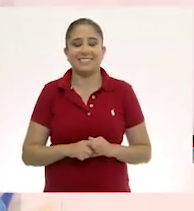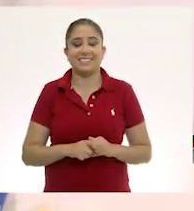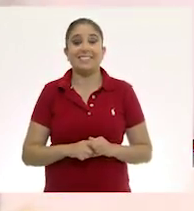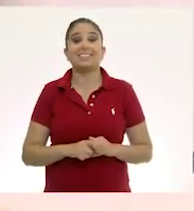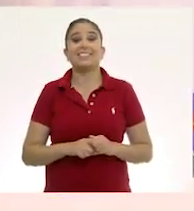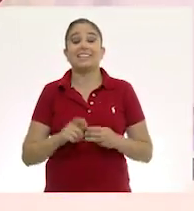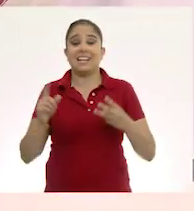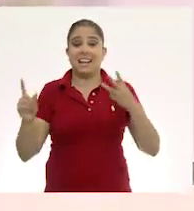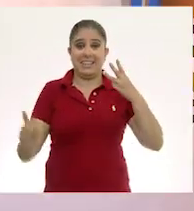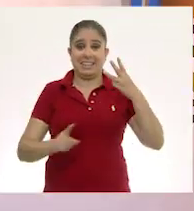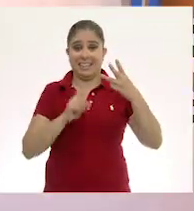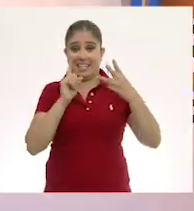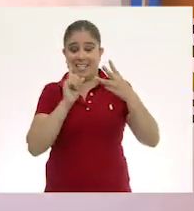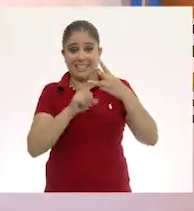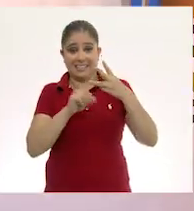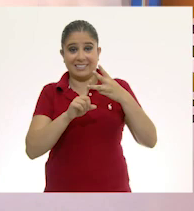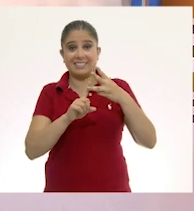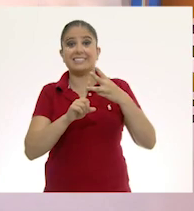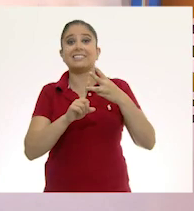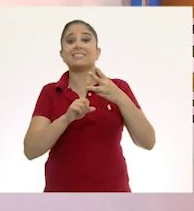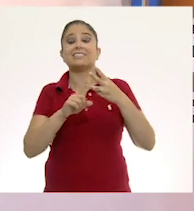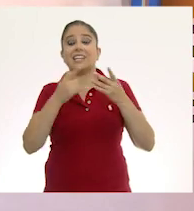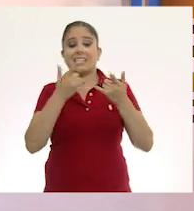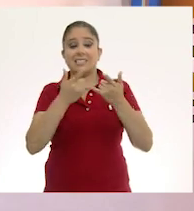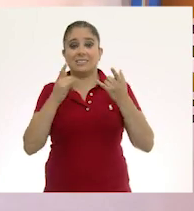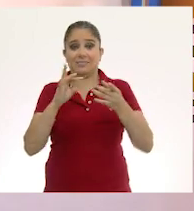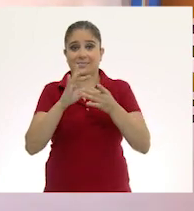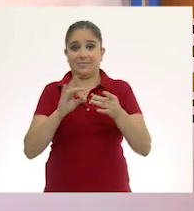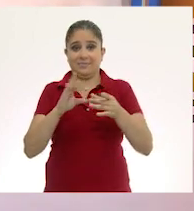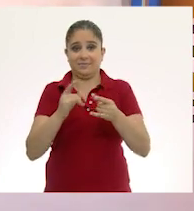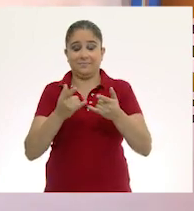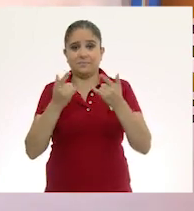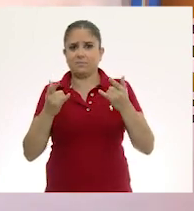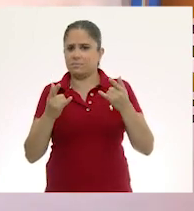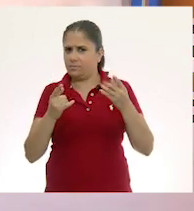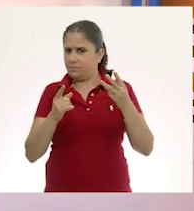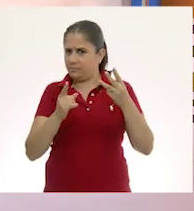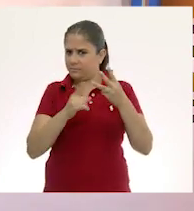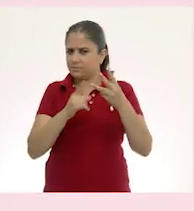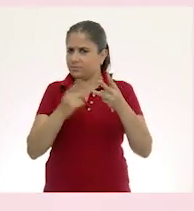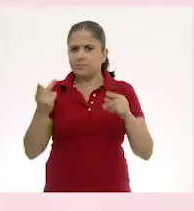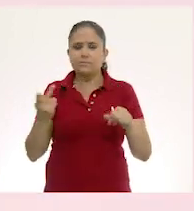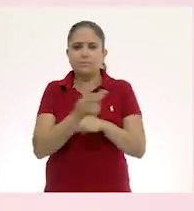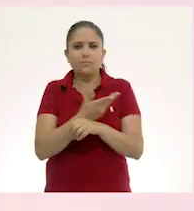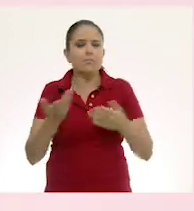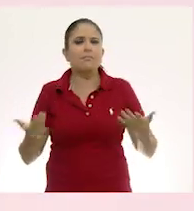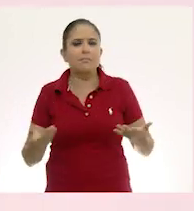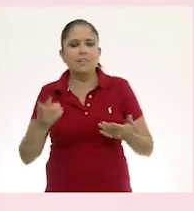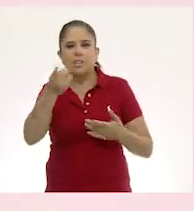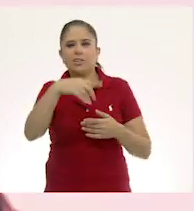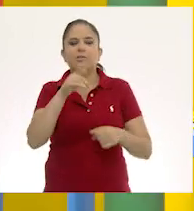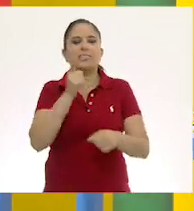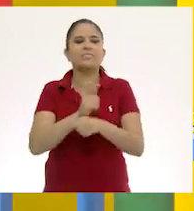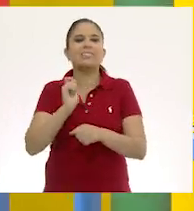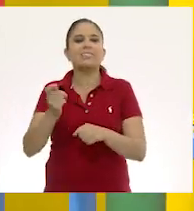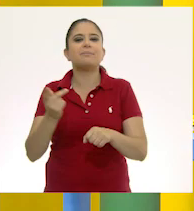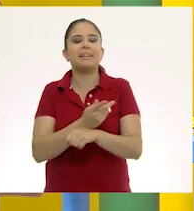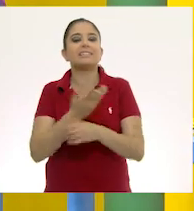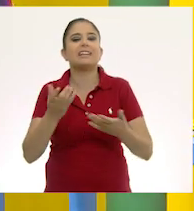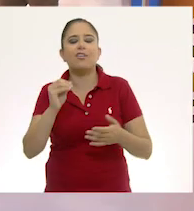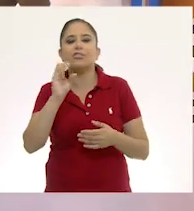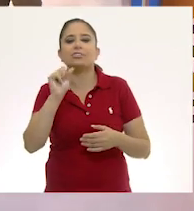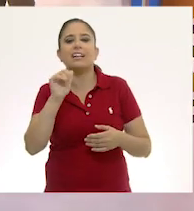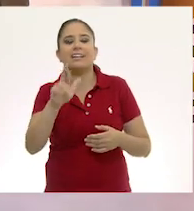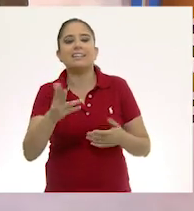Y en la tercera versión de nuestra historia, ¿qué fue lo que sucedió? ¿Qué pudiste descubrir ahí,